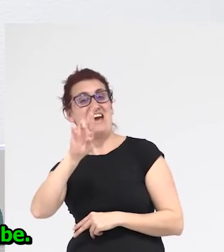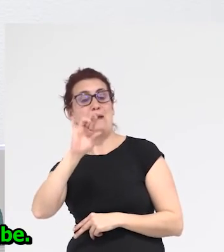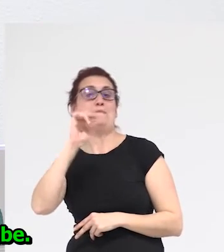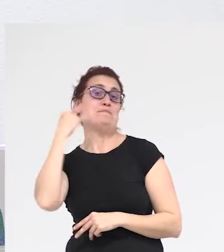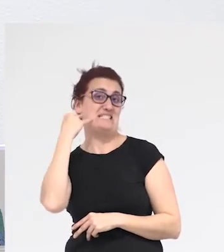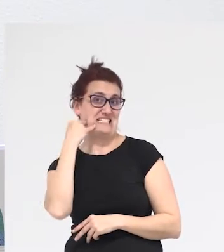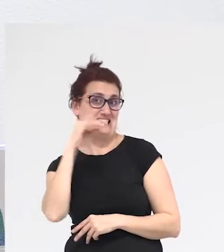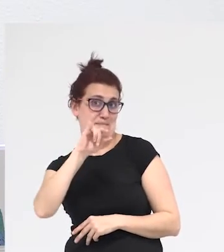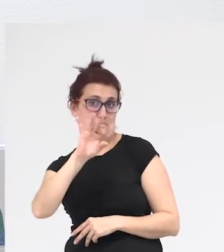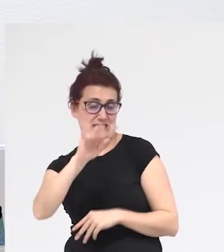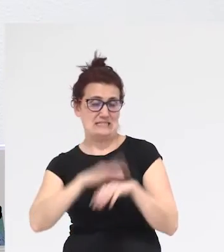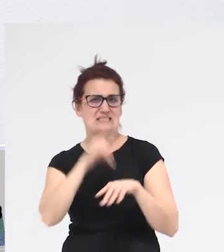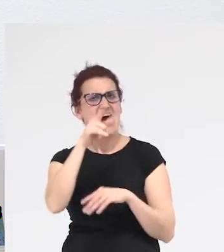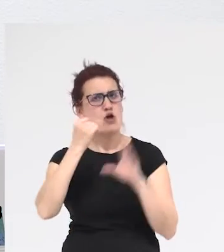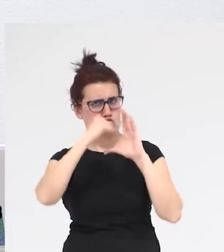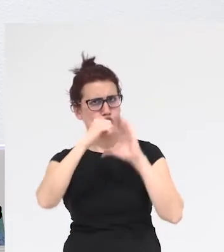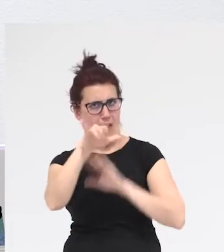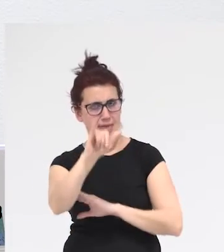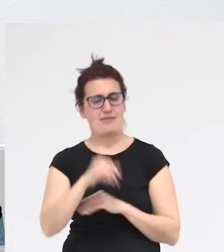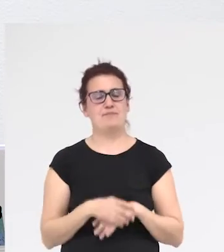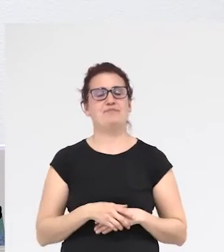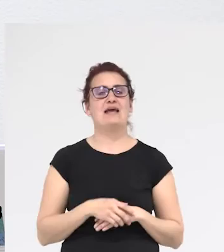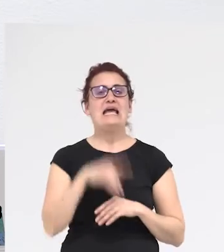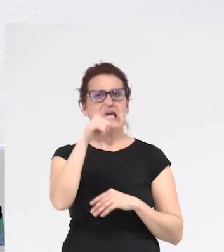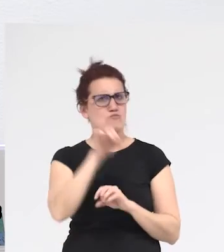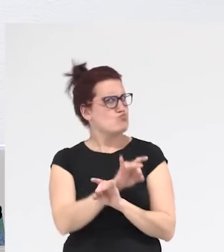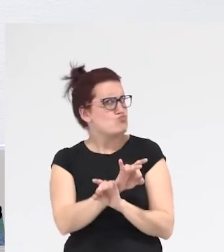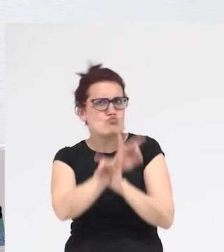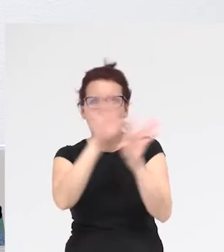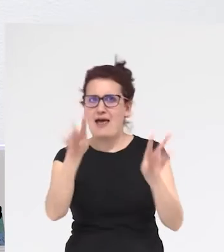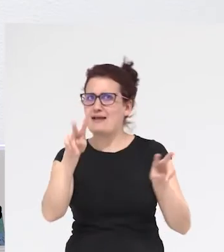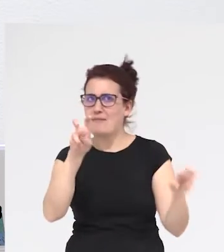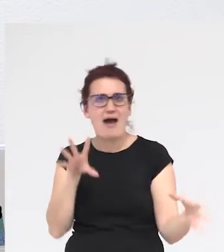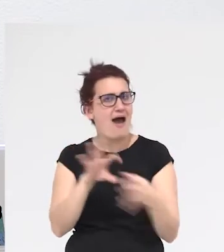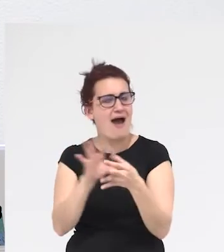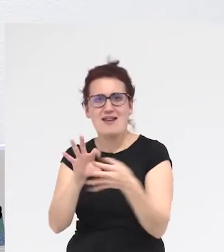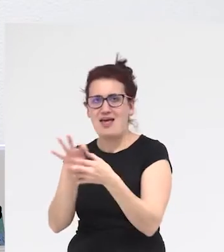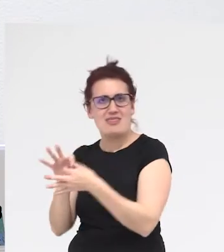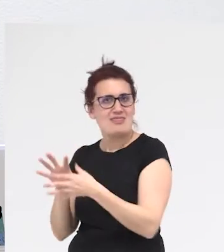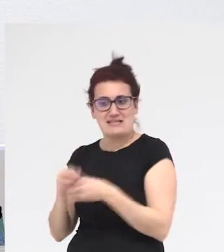en YouTube. Y deja bien clara estas alianzas